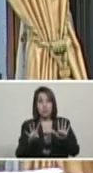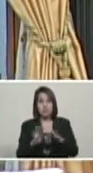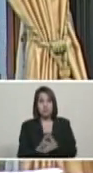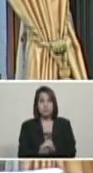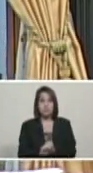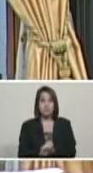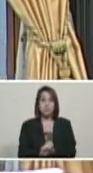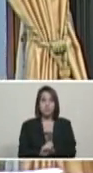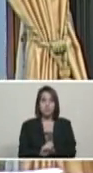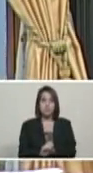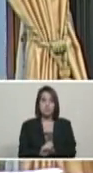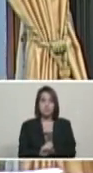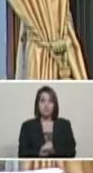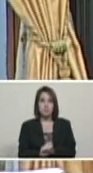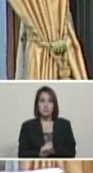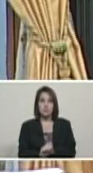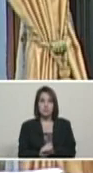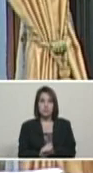Igualmente,